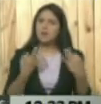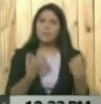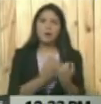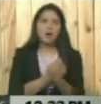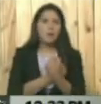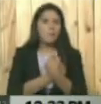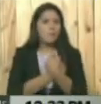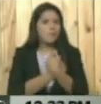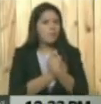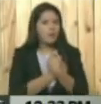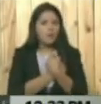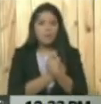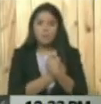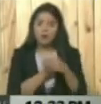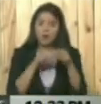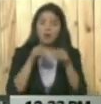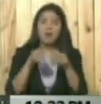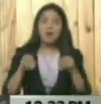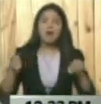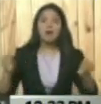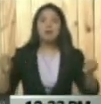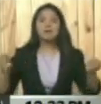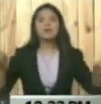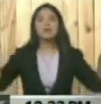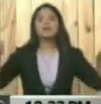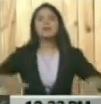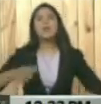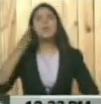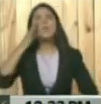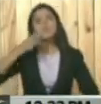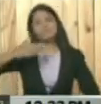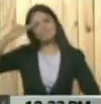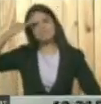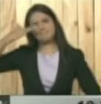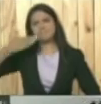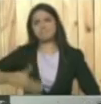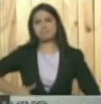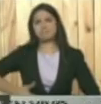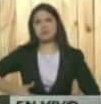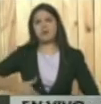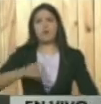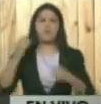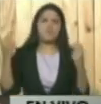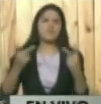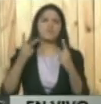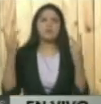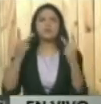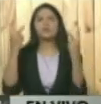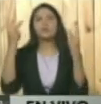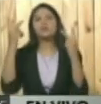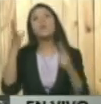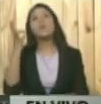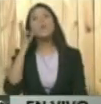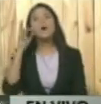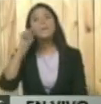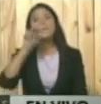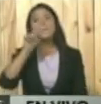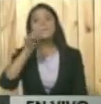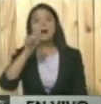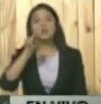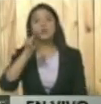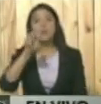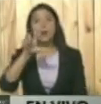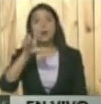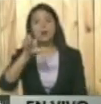tierra de nuestra querida generala victoriosa en Ayacucho, Manuela Sáenz. La